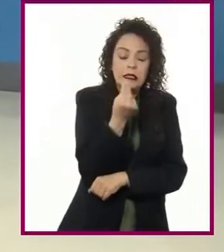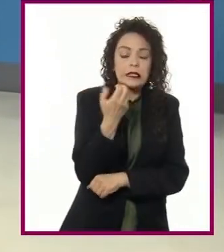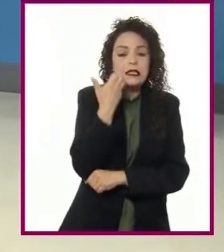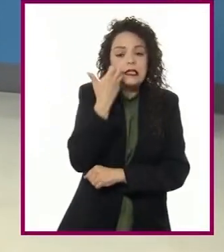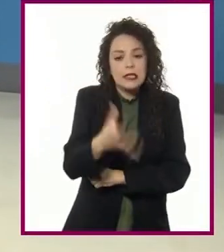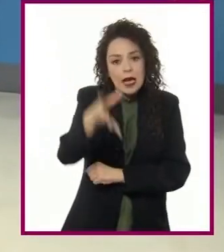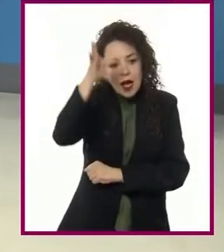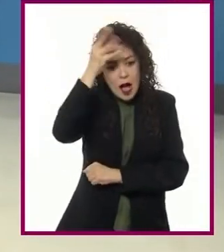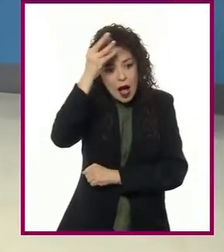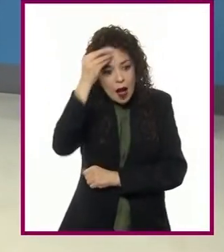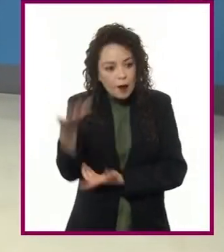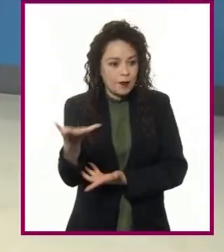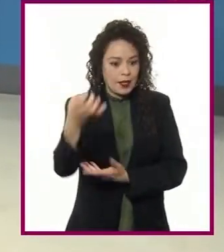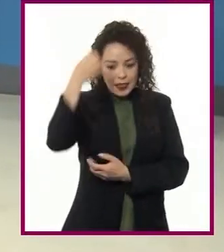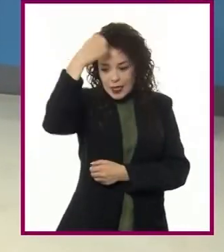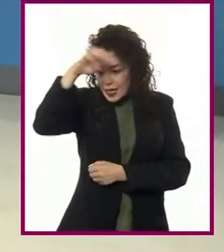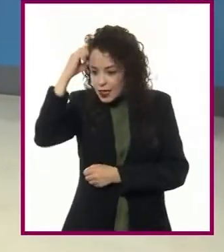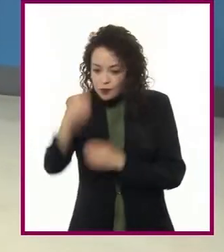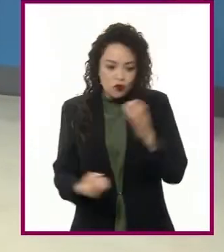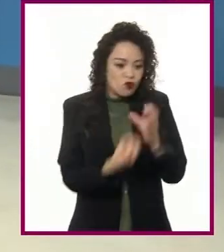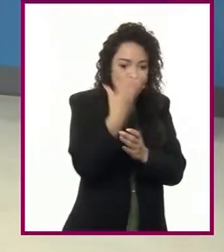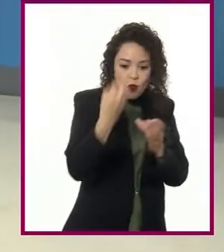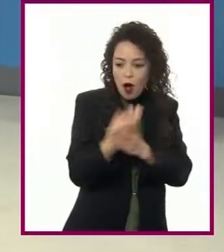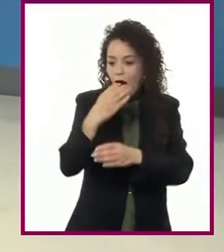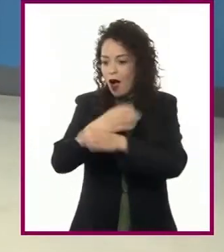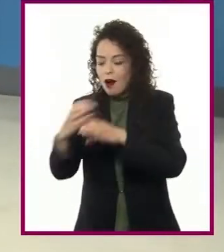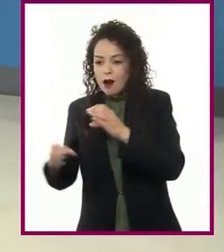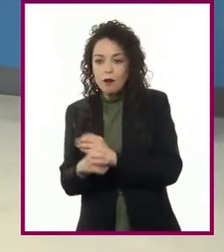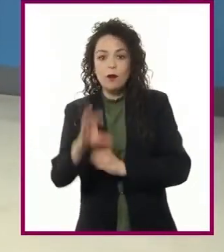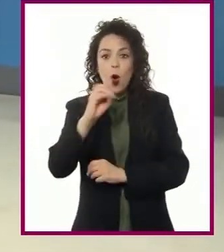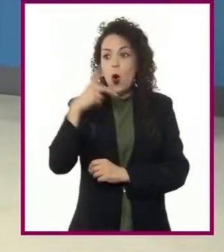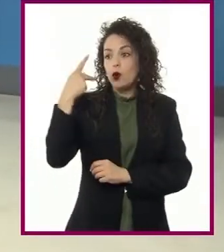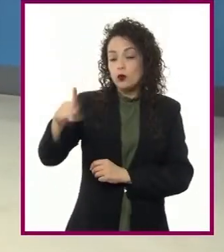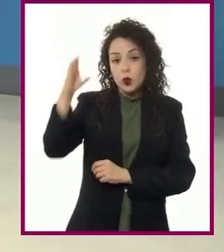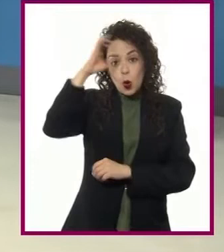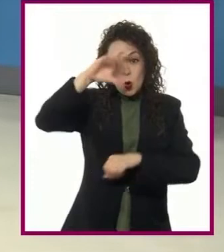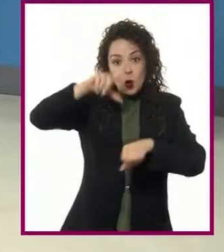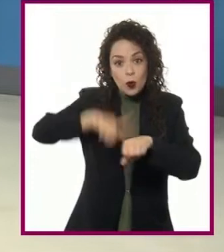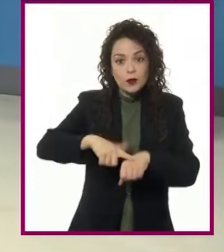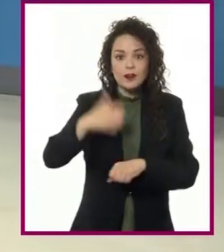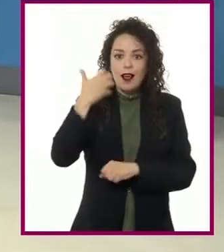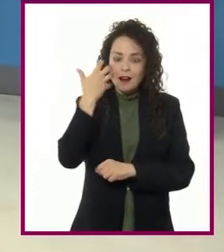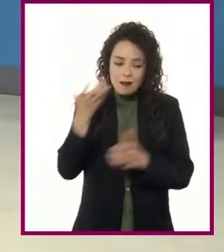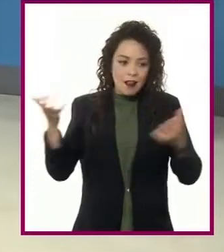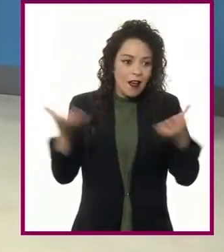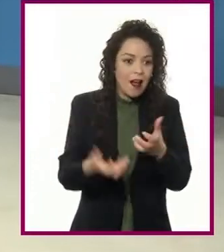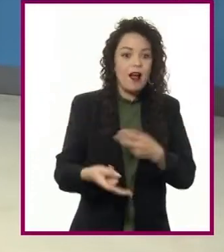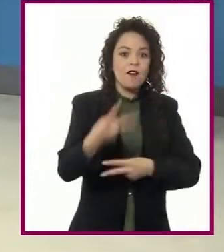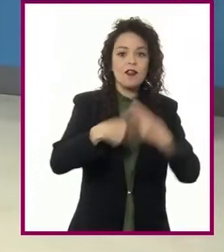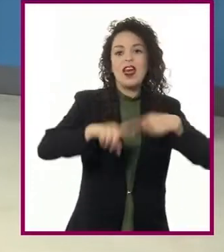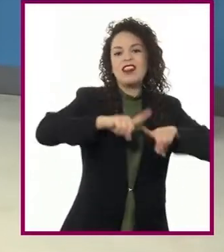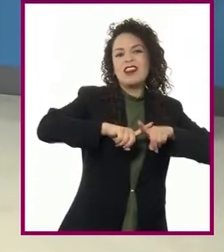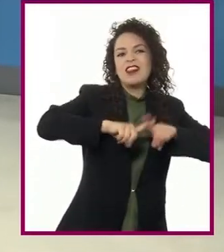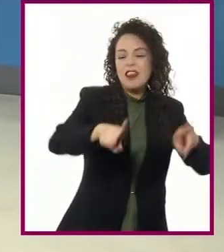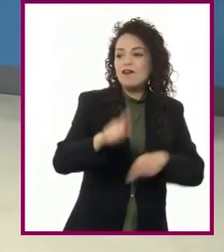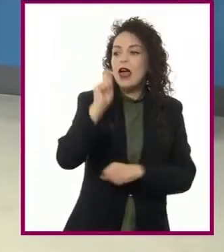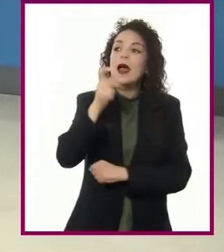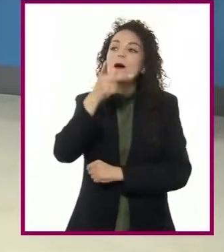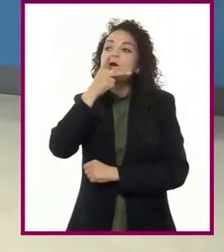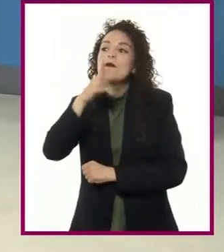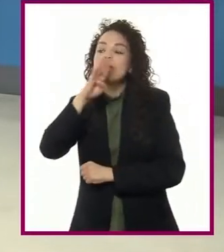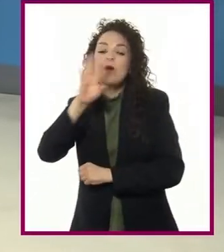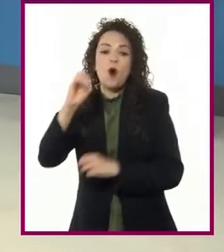experimentar, conocer nuevas cosas y de crear su propia cultura diferente a la de sus madres, padres y docentes. Es por esto